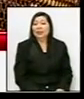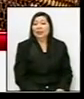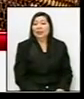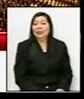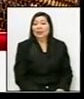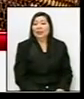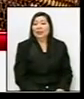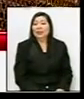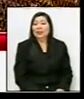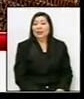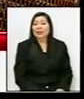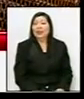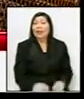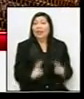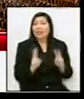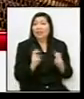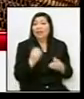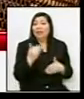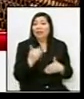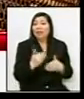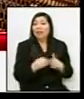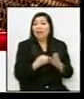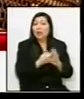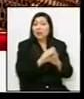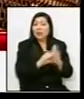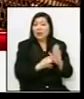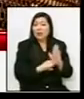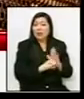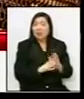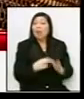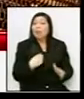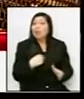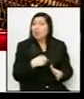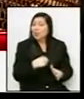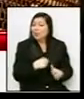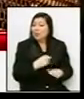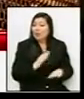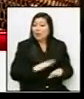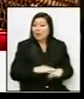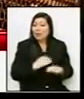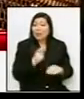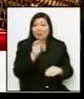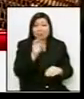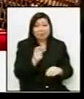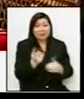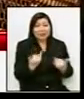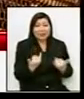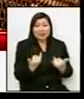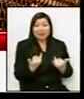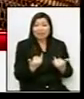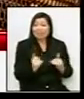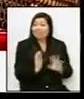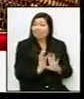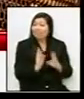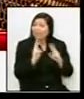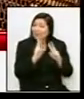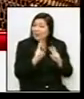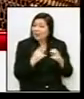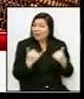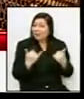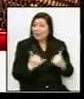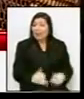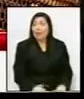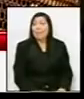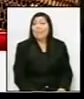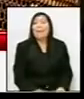votar que en el tema de la infracción a la Constitución, nosotros sobre a ese funcionario, sobre ese hecho, no hemos investigado en esta